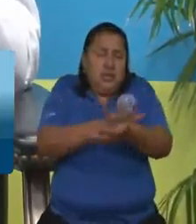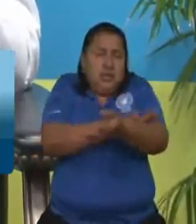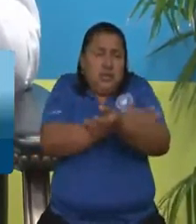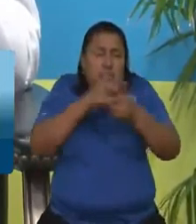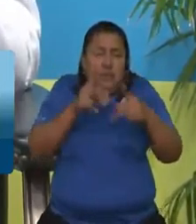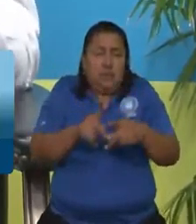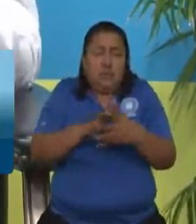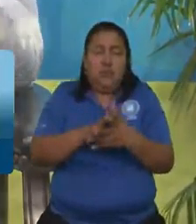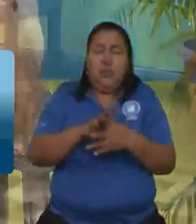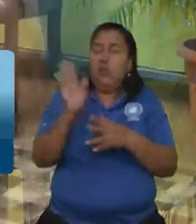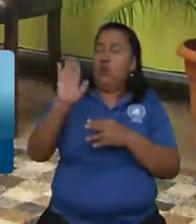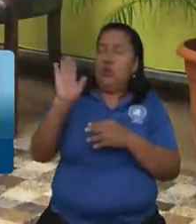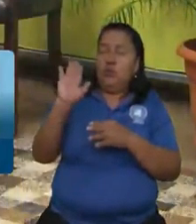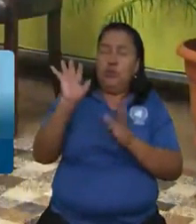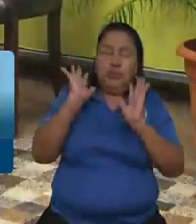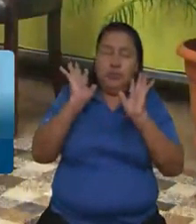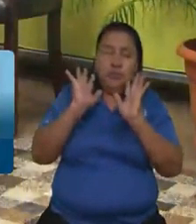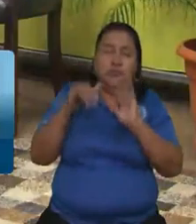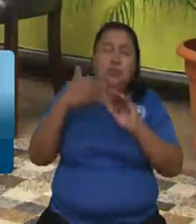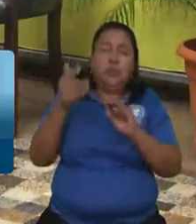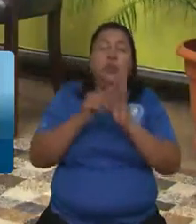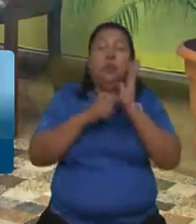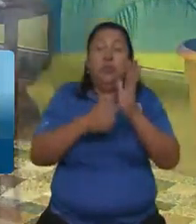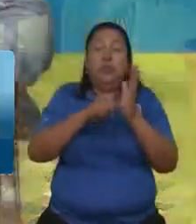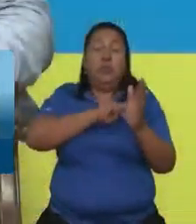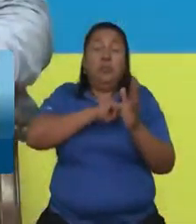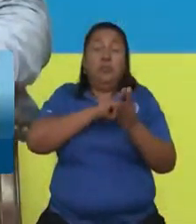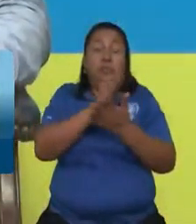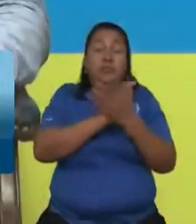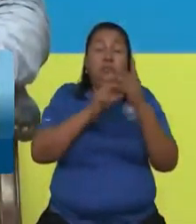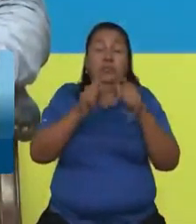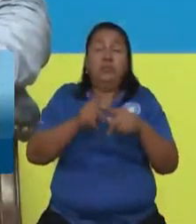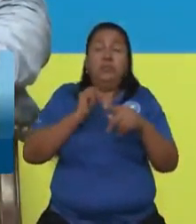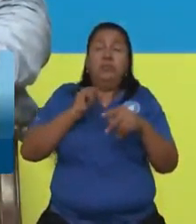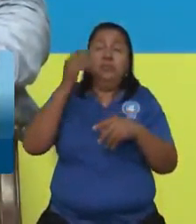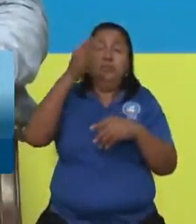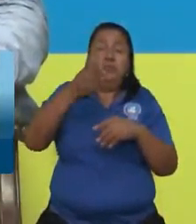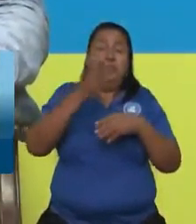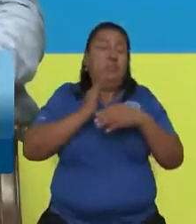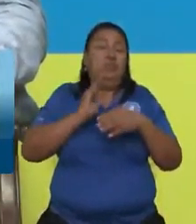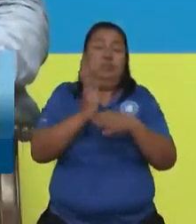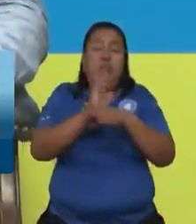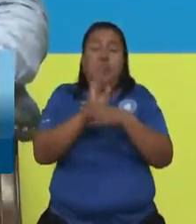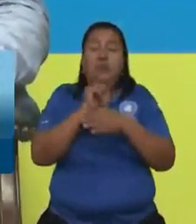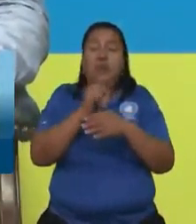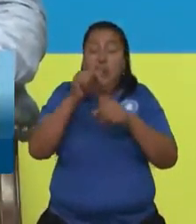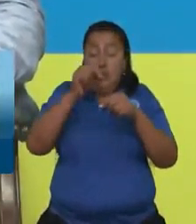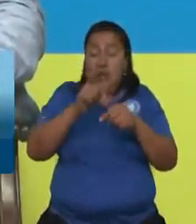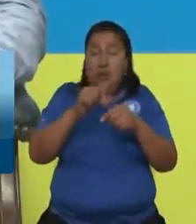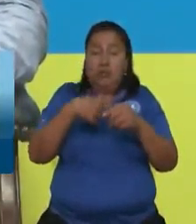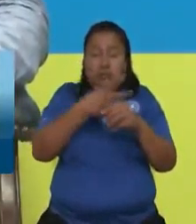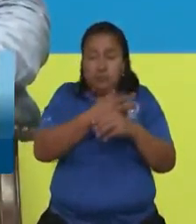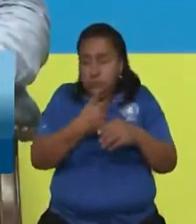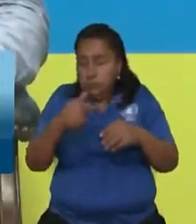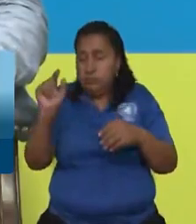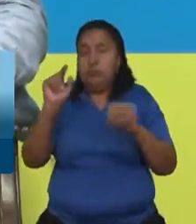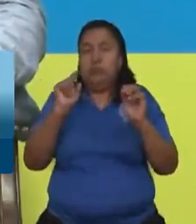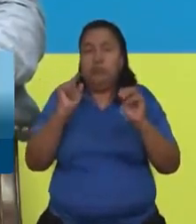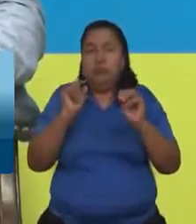ser un hongo, puede ser infección por bacteria. Mientras no se vea al paciente, pueden ser tantas cosas que es mejor verlo.